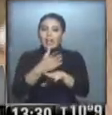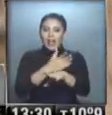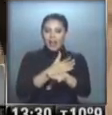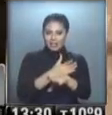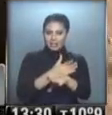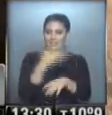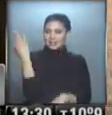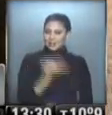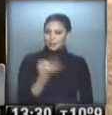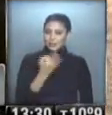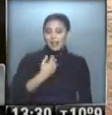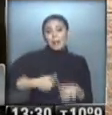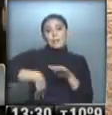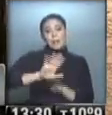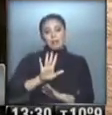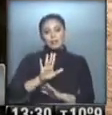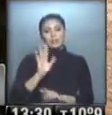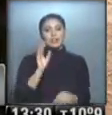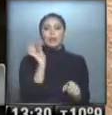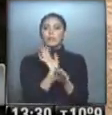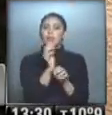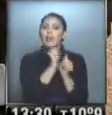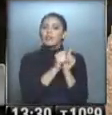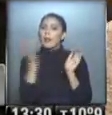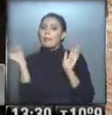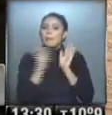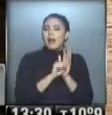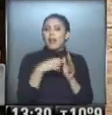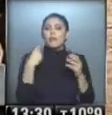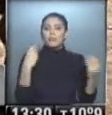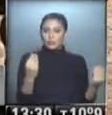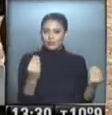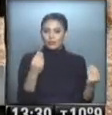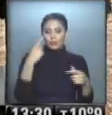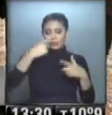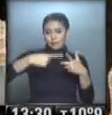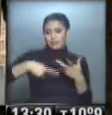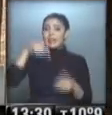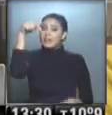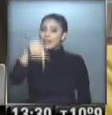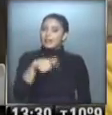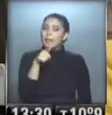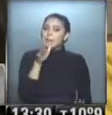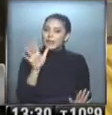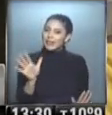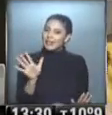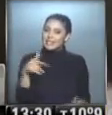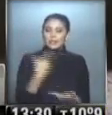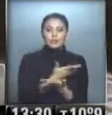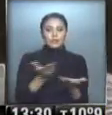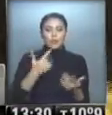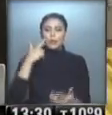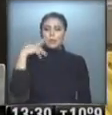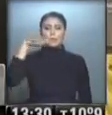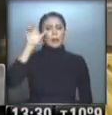previa de Un Show que para muchos será histórico Por obvias razones artísticas y porque este Parece ser el Show de